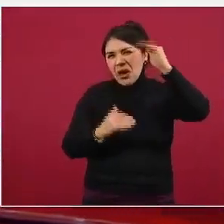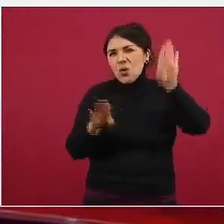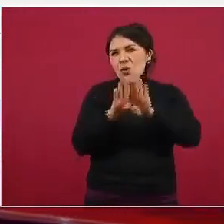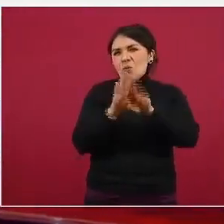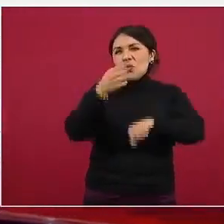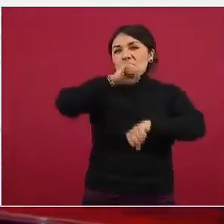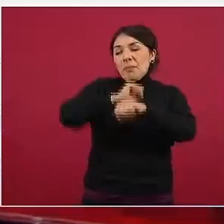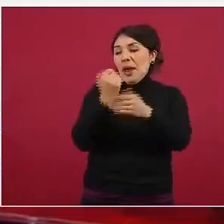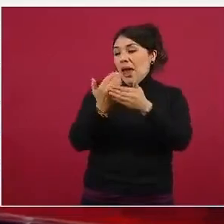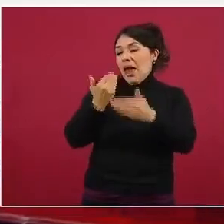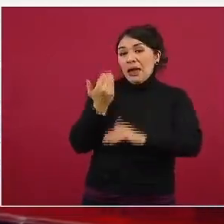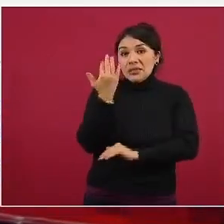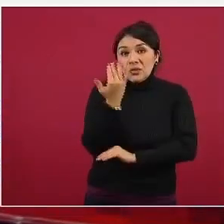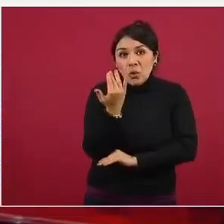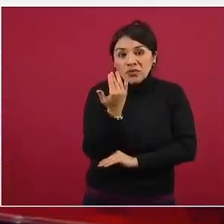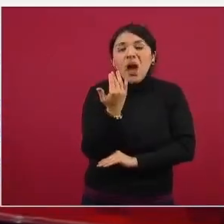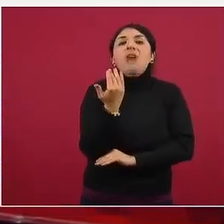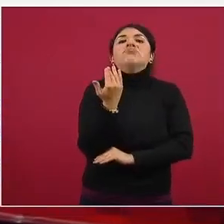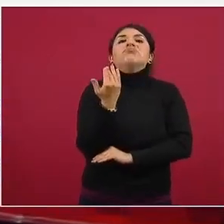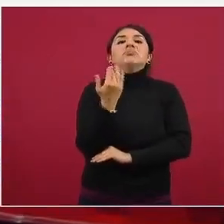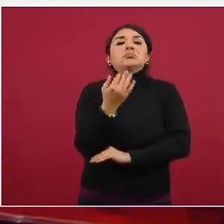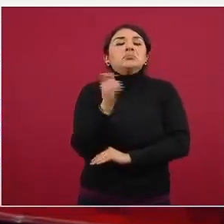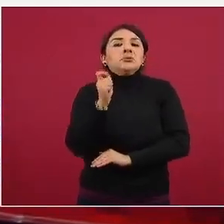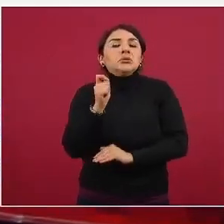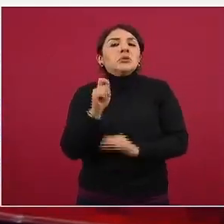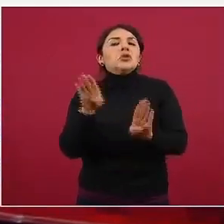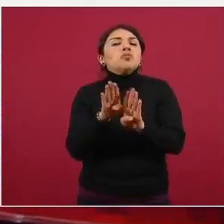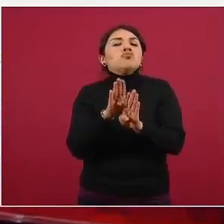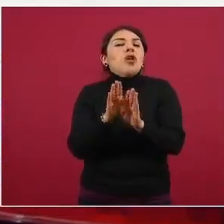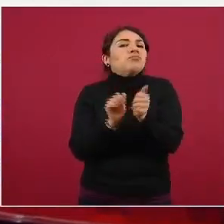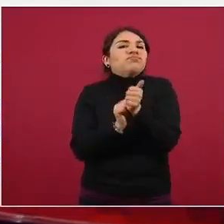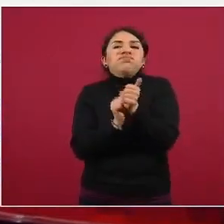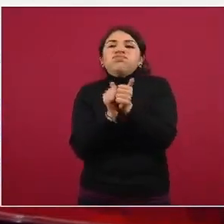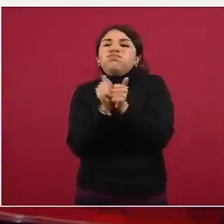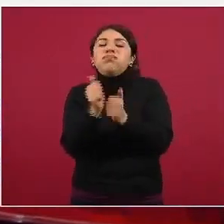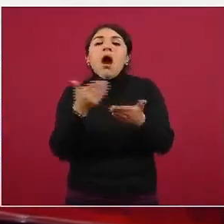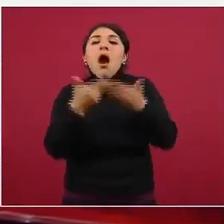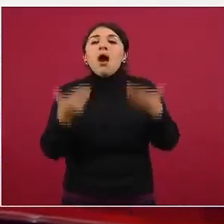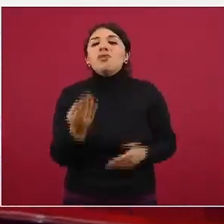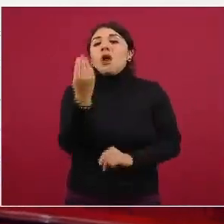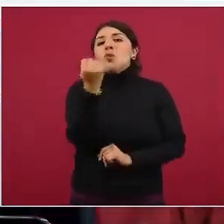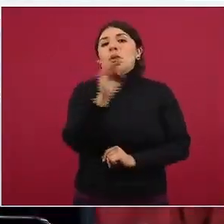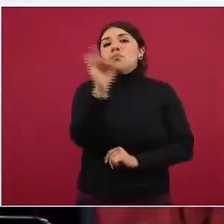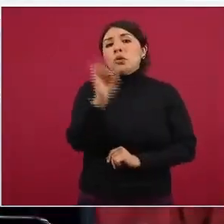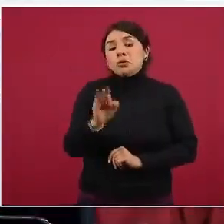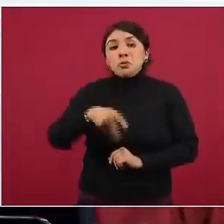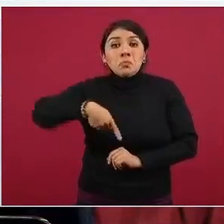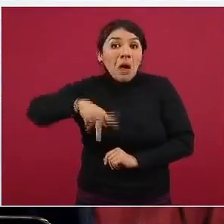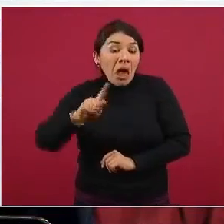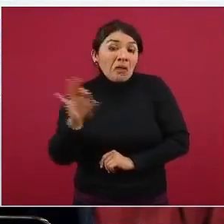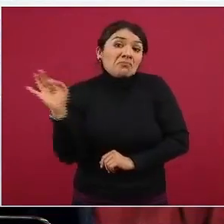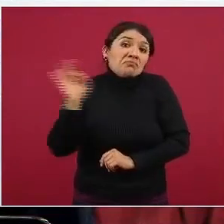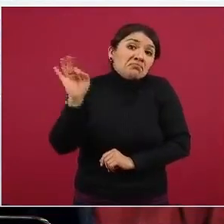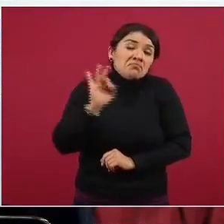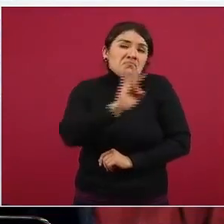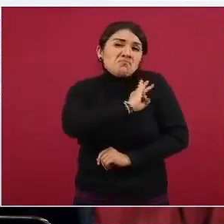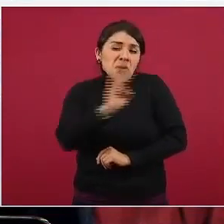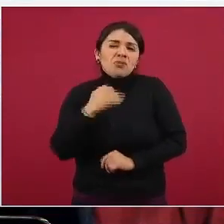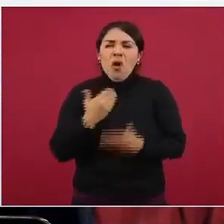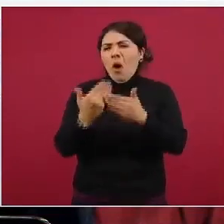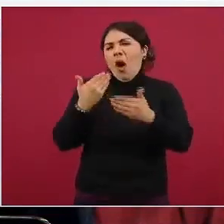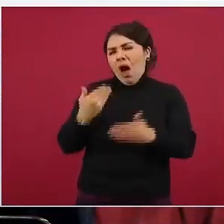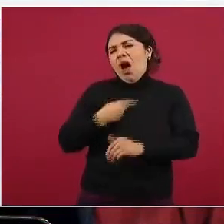a la semana 50 se ha ido cada vez reduciendo, ahora es 9%, pero es muy posible, y lo dijimos desde un